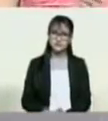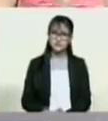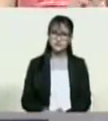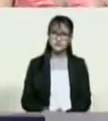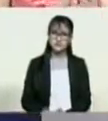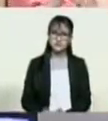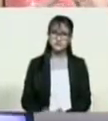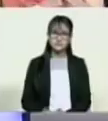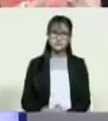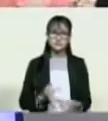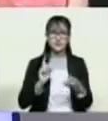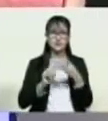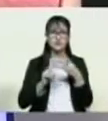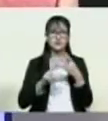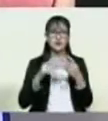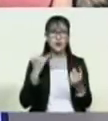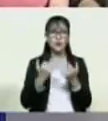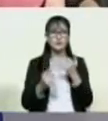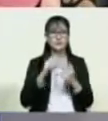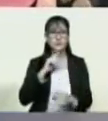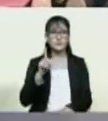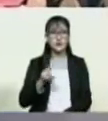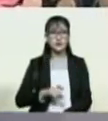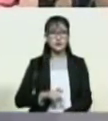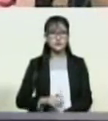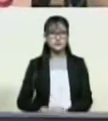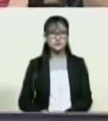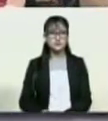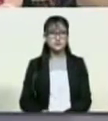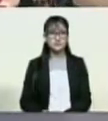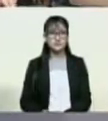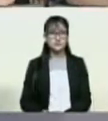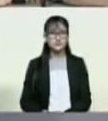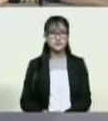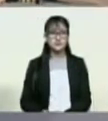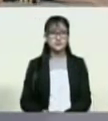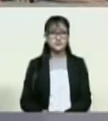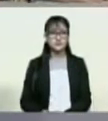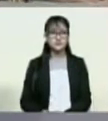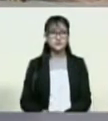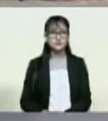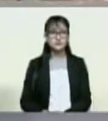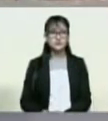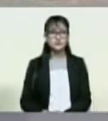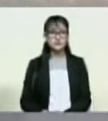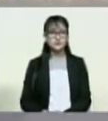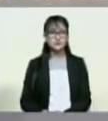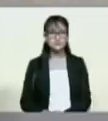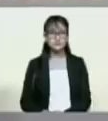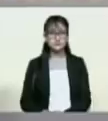La tercera y última pregunta la formula Carolina Ojeda de ABN.